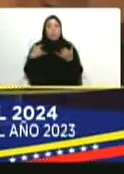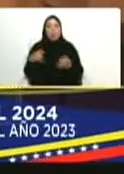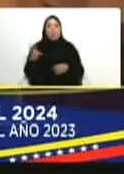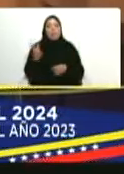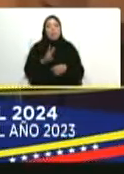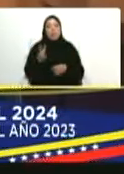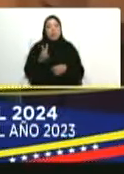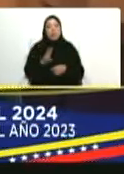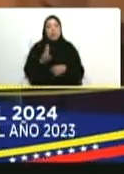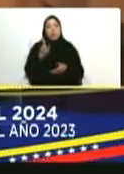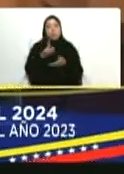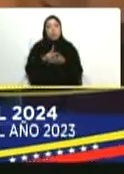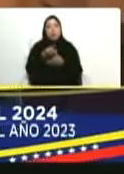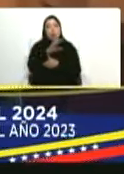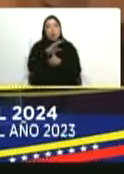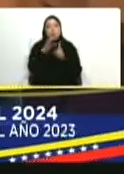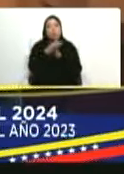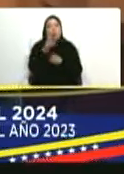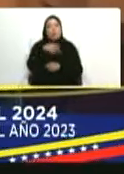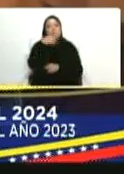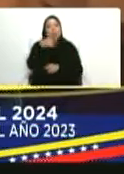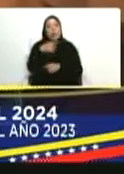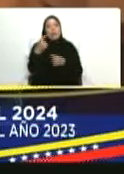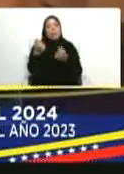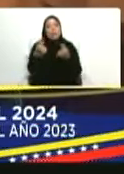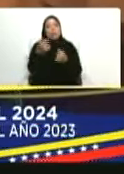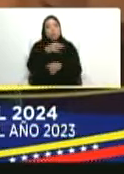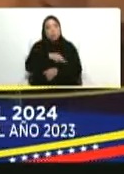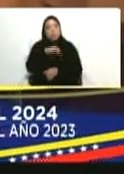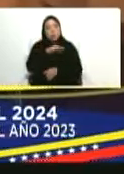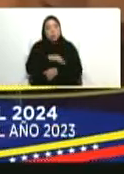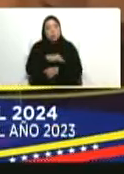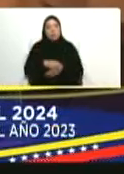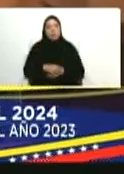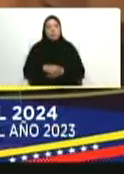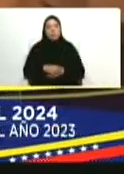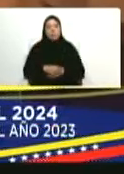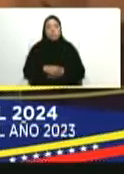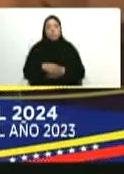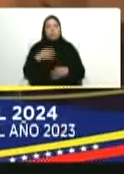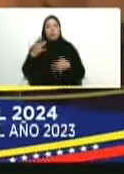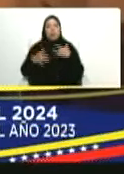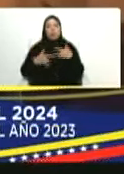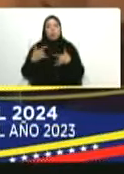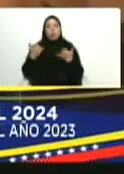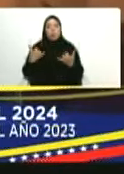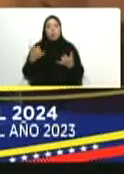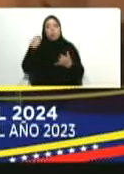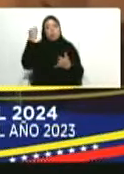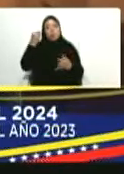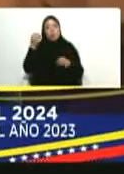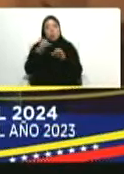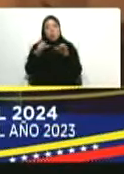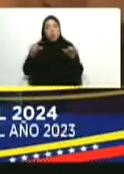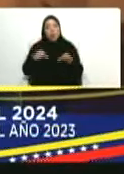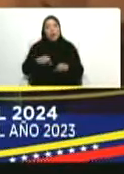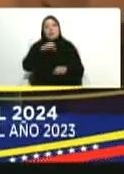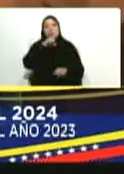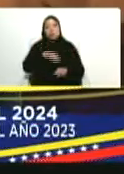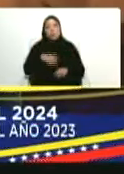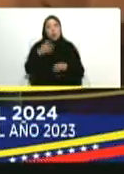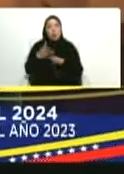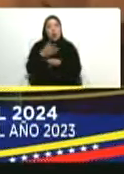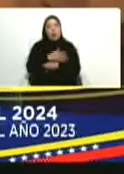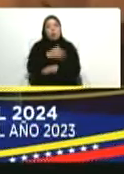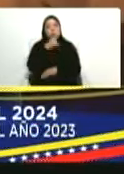pasado impactan su cultura, política, economía y sociedad. Al examinar los referentes históricos,